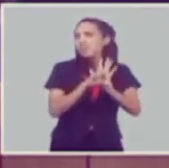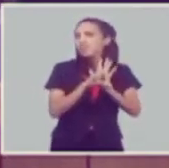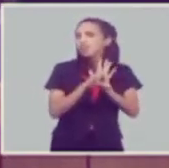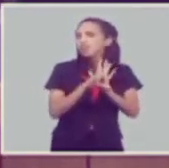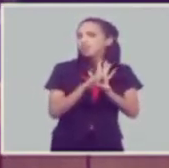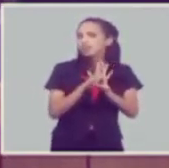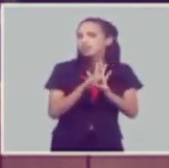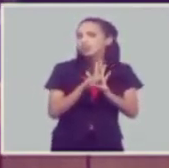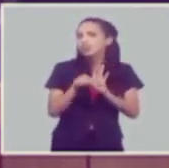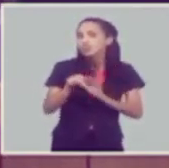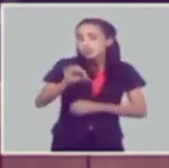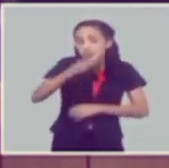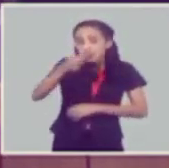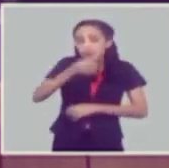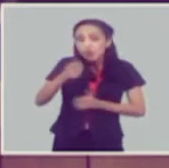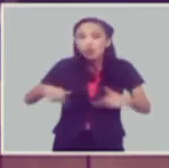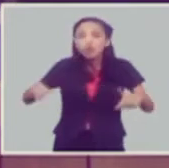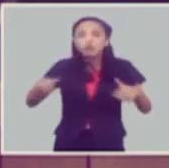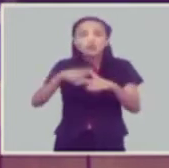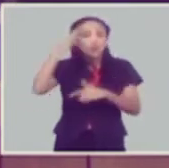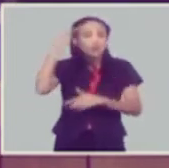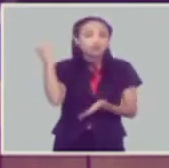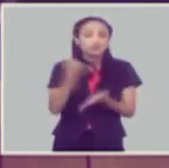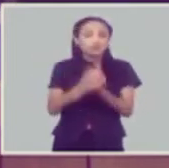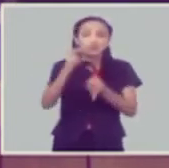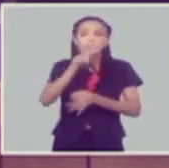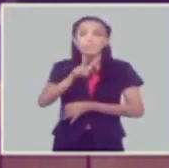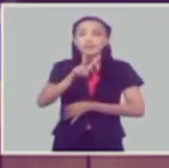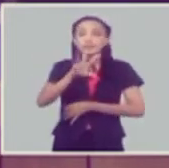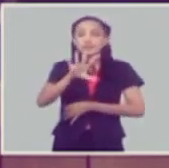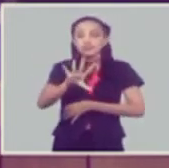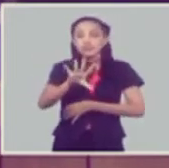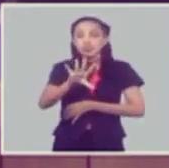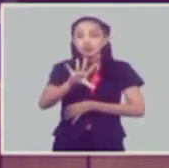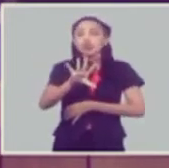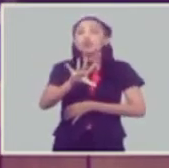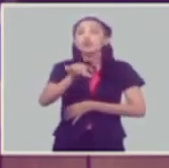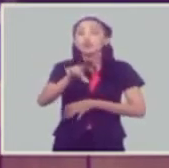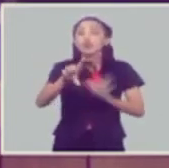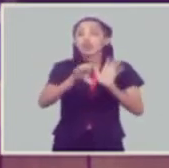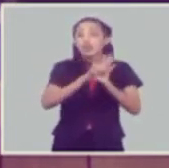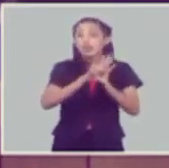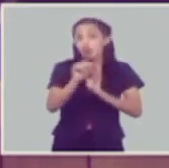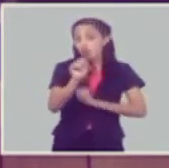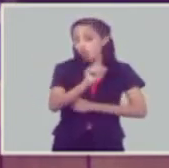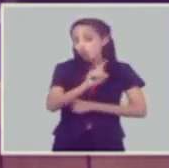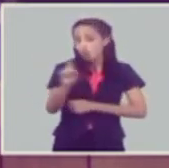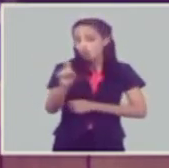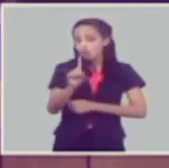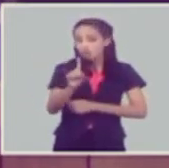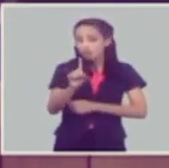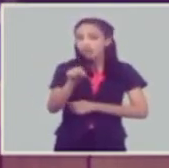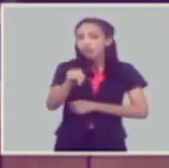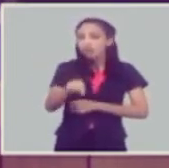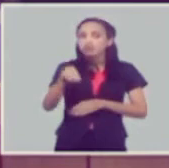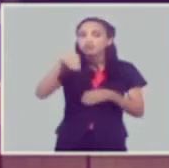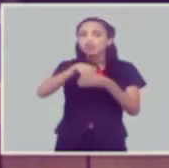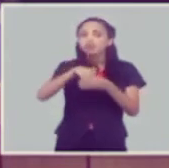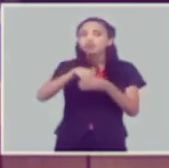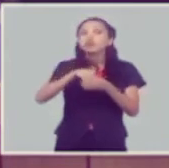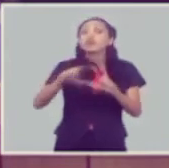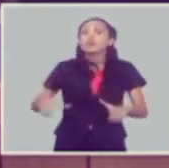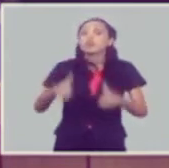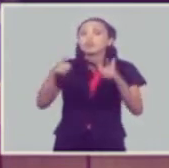se expresó, el Consejo de Estado este año aprobó 25 decretos leyes, 11 de ellos en cumplimiento del cronograma